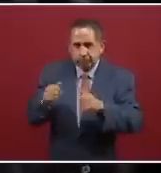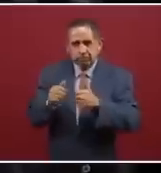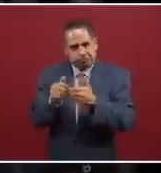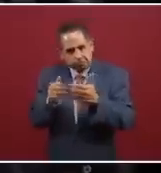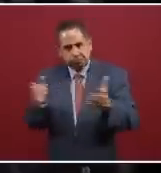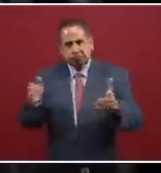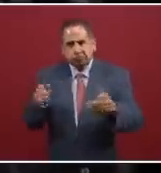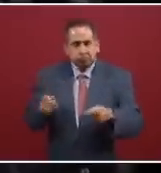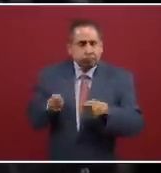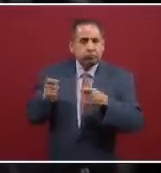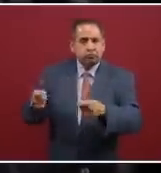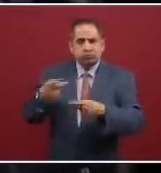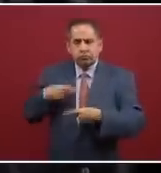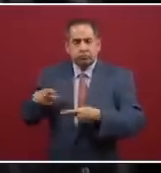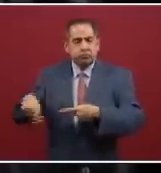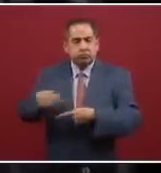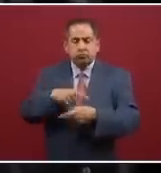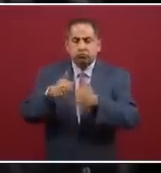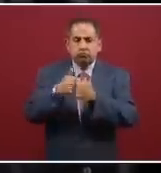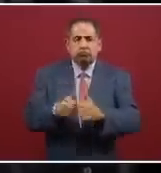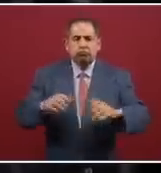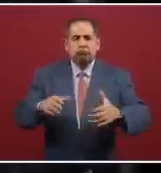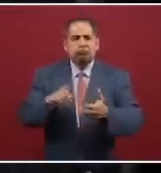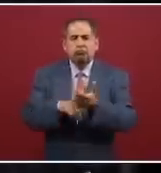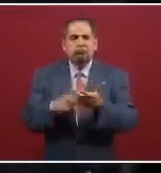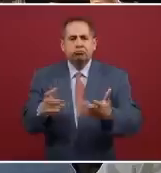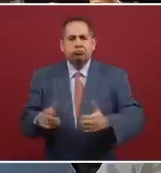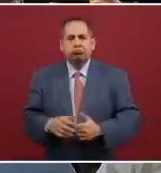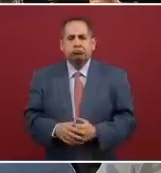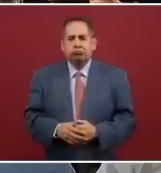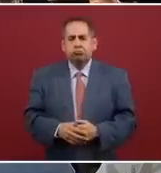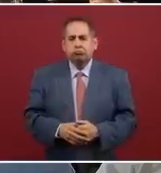para la estancia de la gente y que tengas condiciones